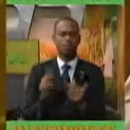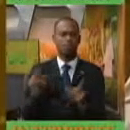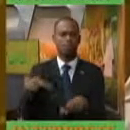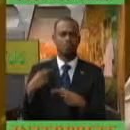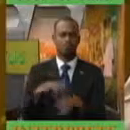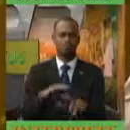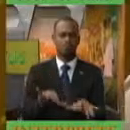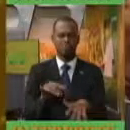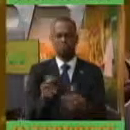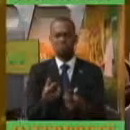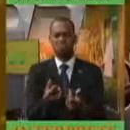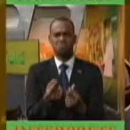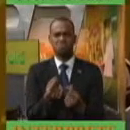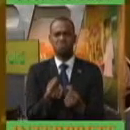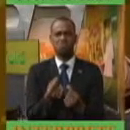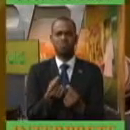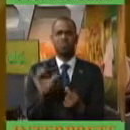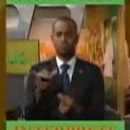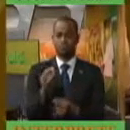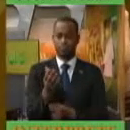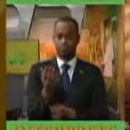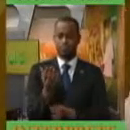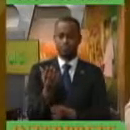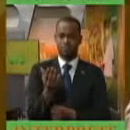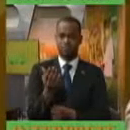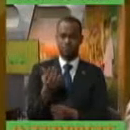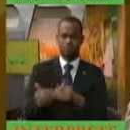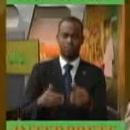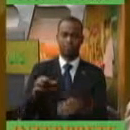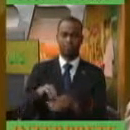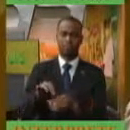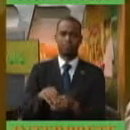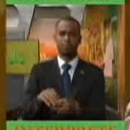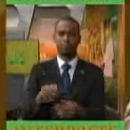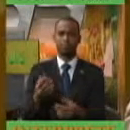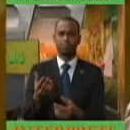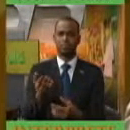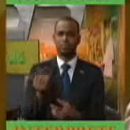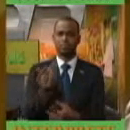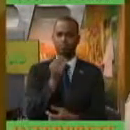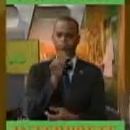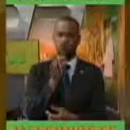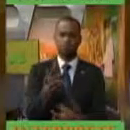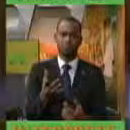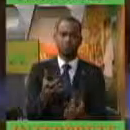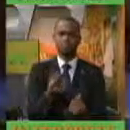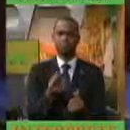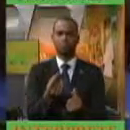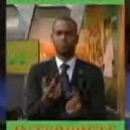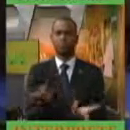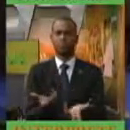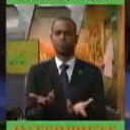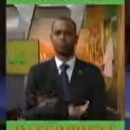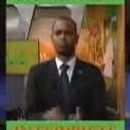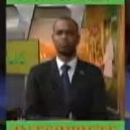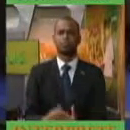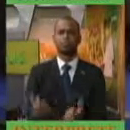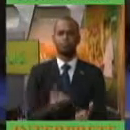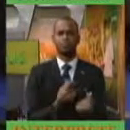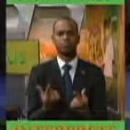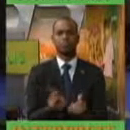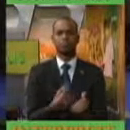a propósito del próximo proceso electoral, el 15 de mayo. ¿Se está haciendo alguna